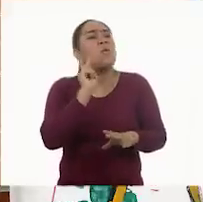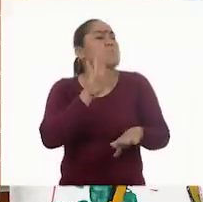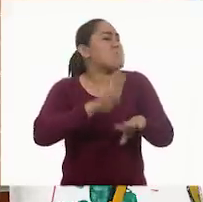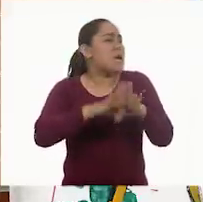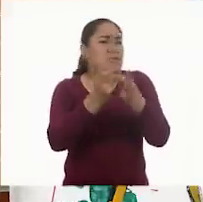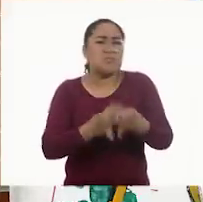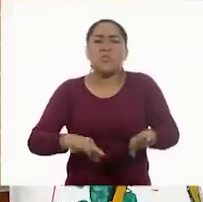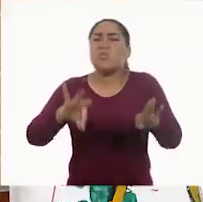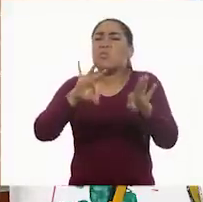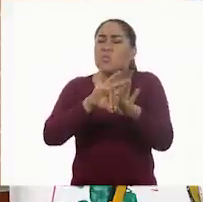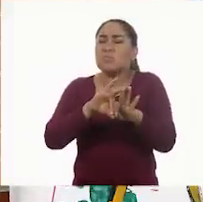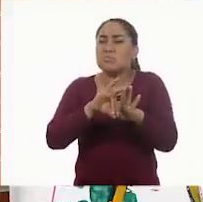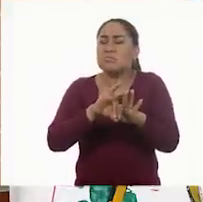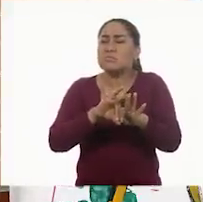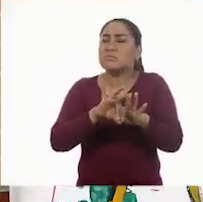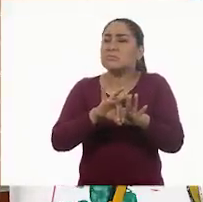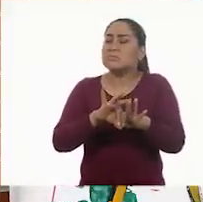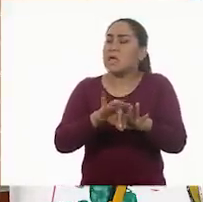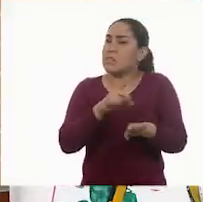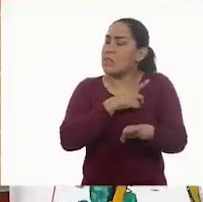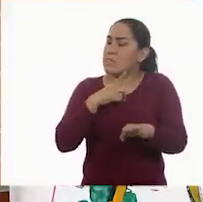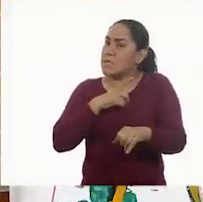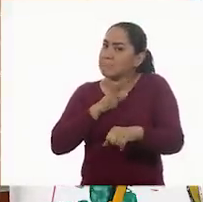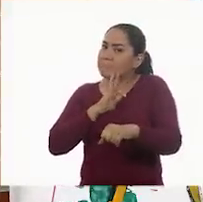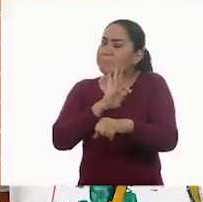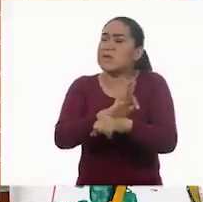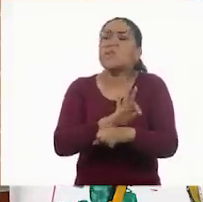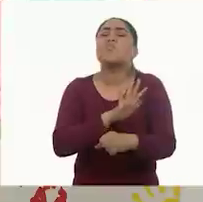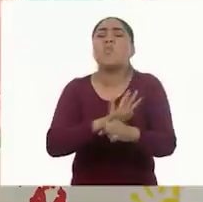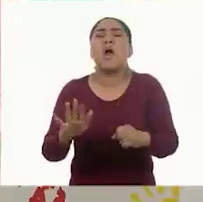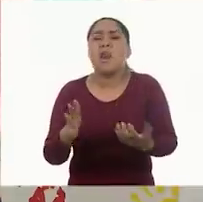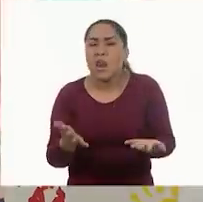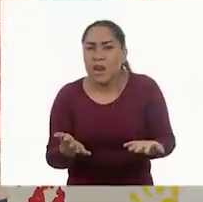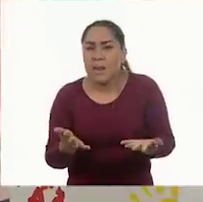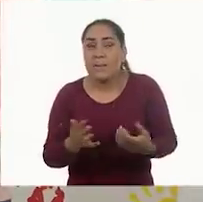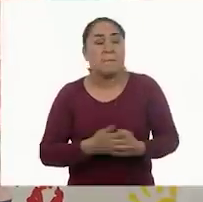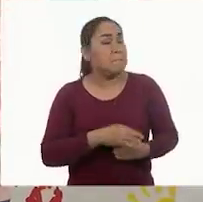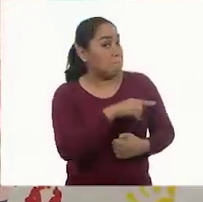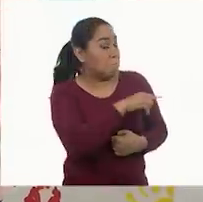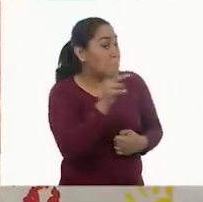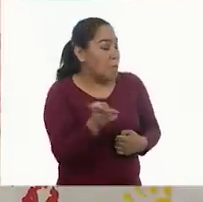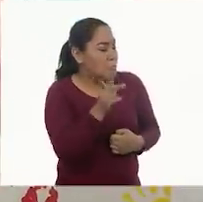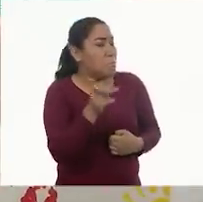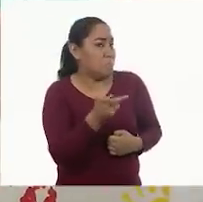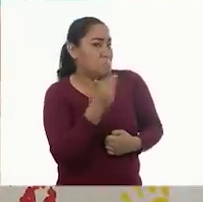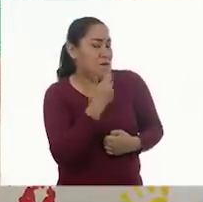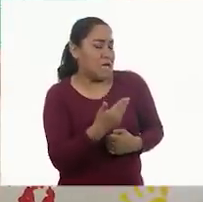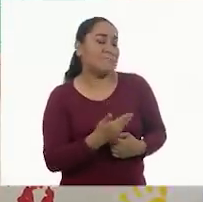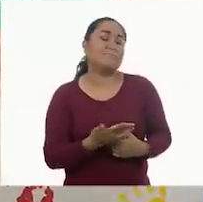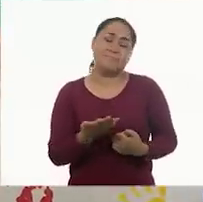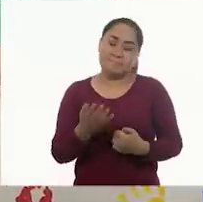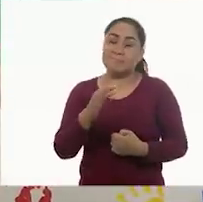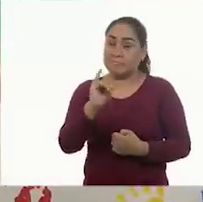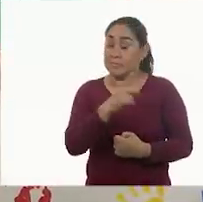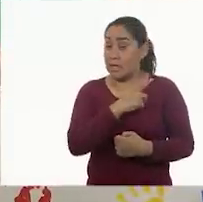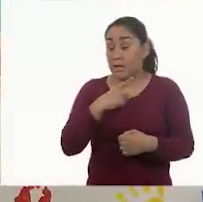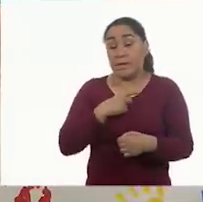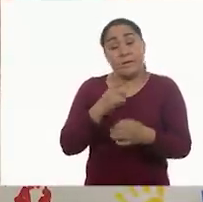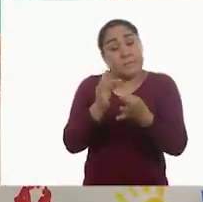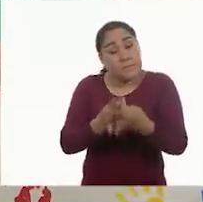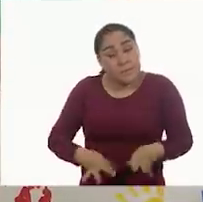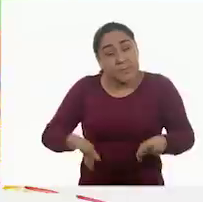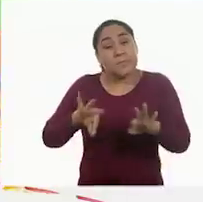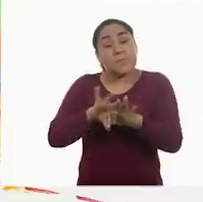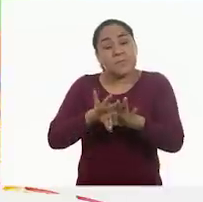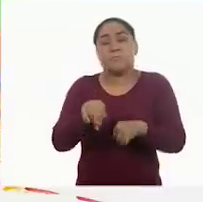más importantes que tenemos que defender? Perfecto, me parece muy bien tu pregunta, Abri. Bueno, definitivamente es importante